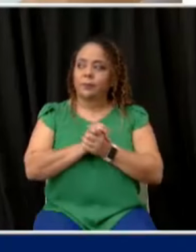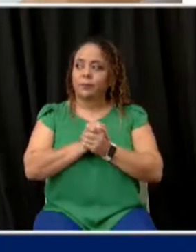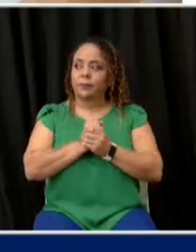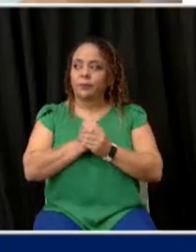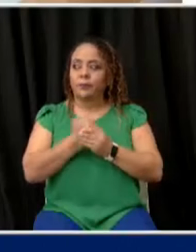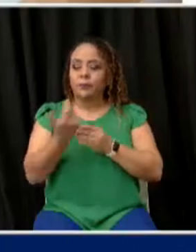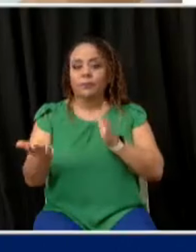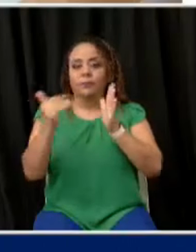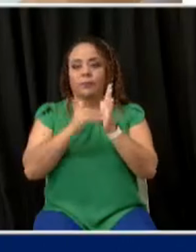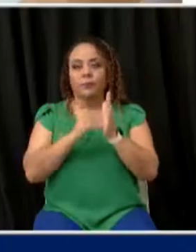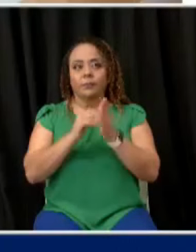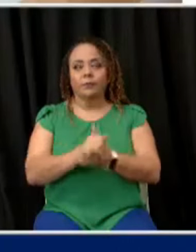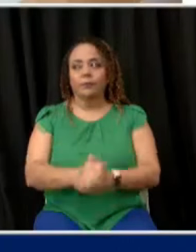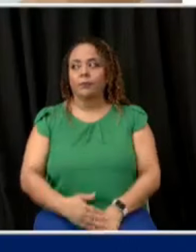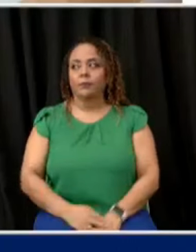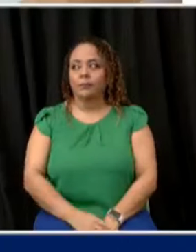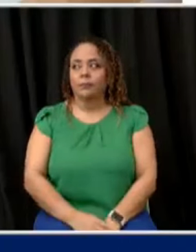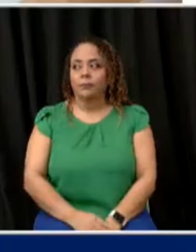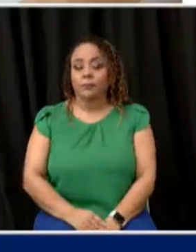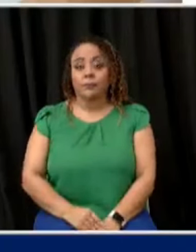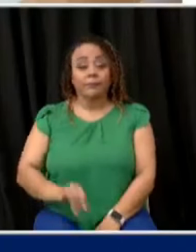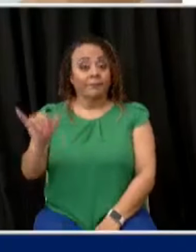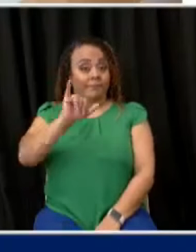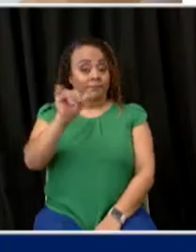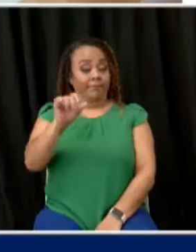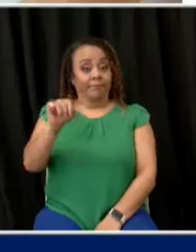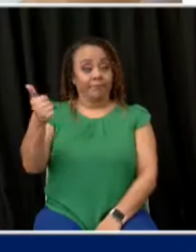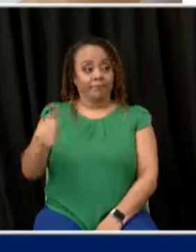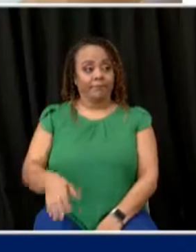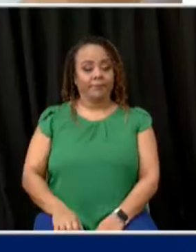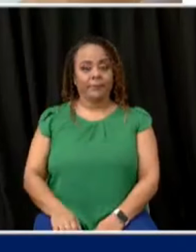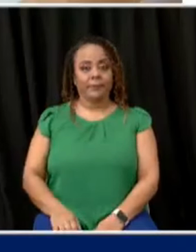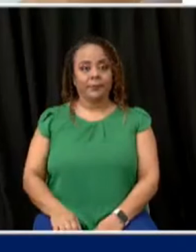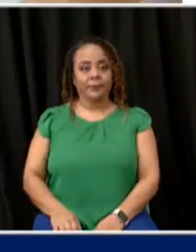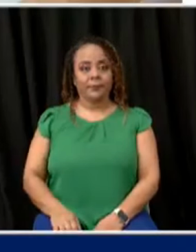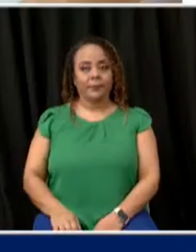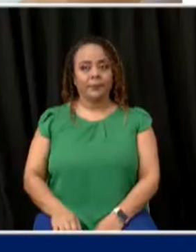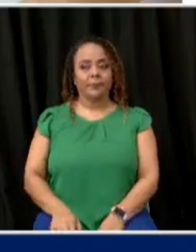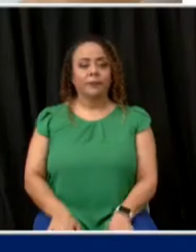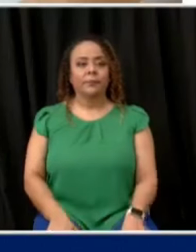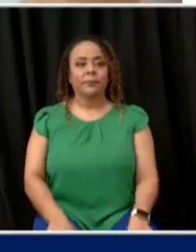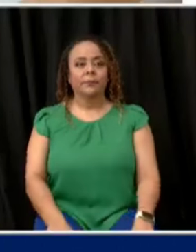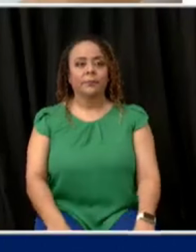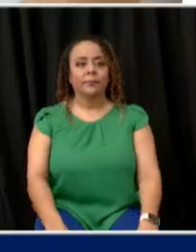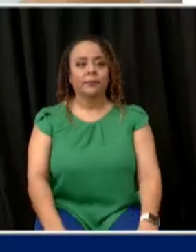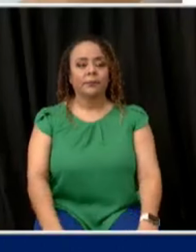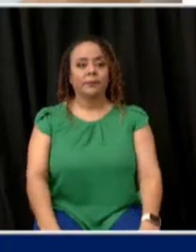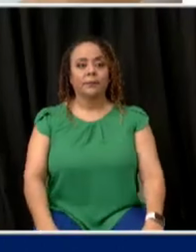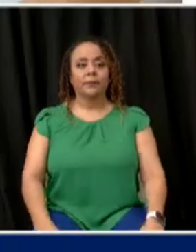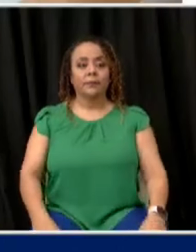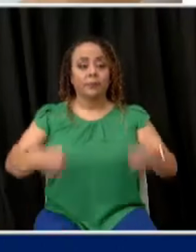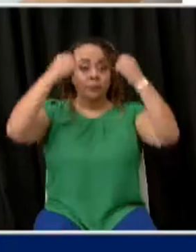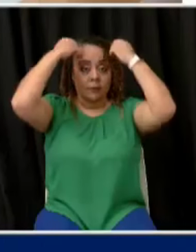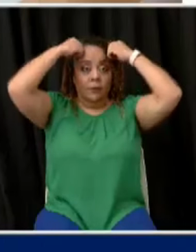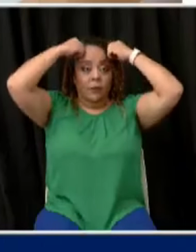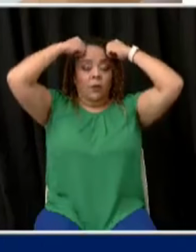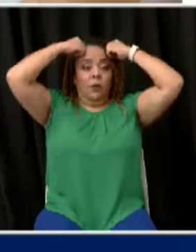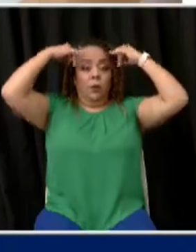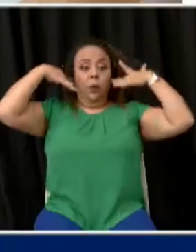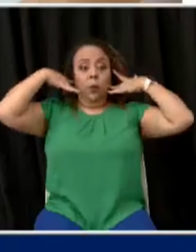pues vuelven a recuperar. Pero también están las otras, que están en la otra lámina, como cuando nosotros sudamos, el sudor